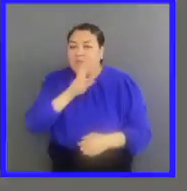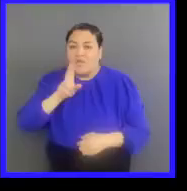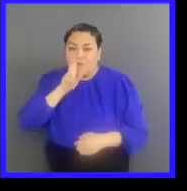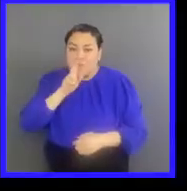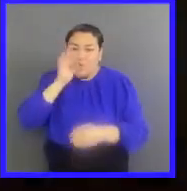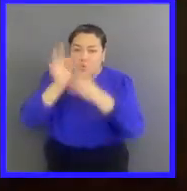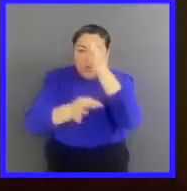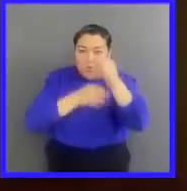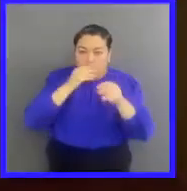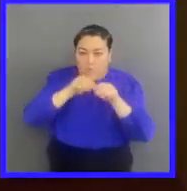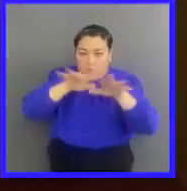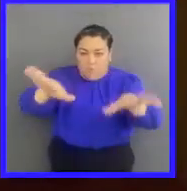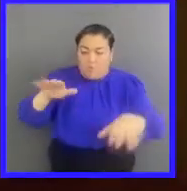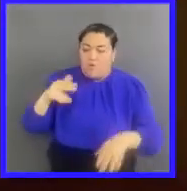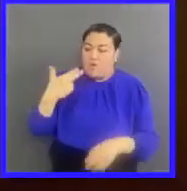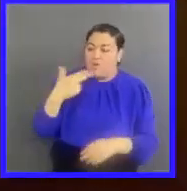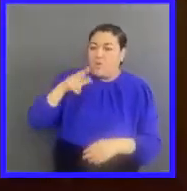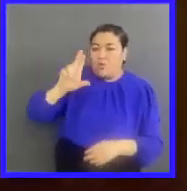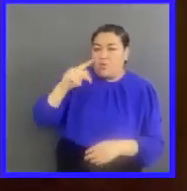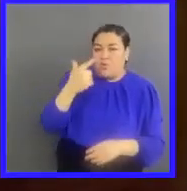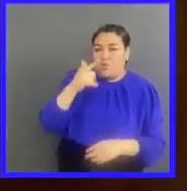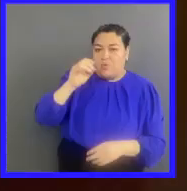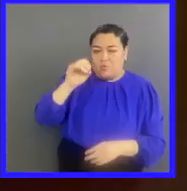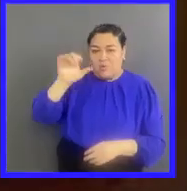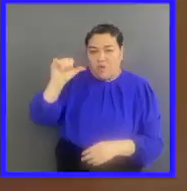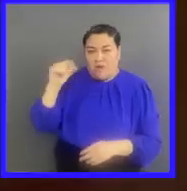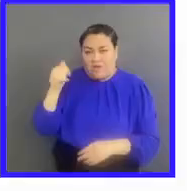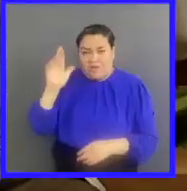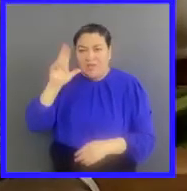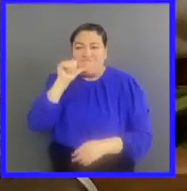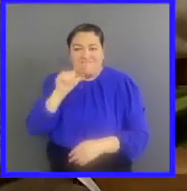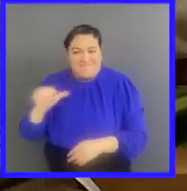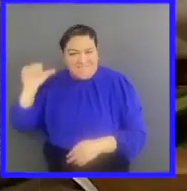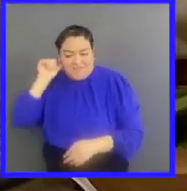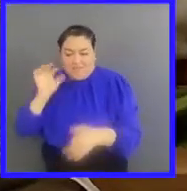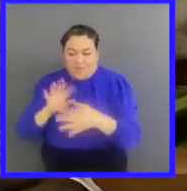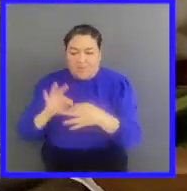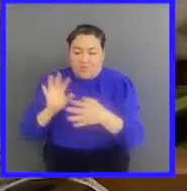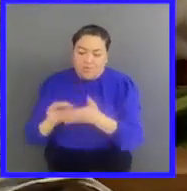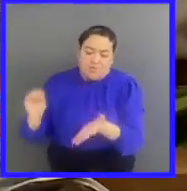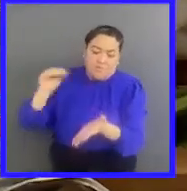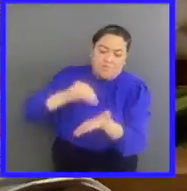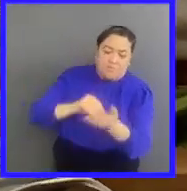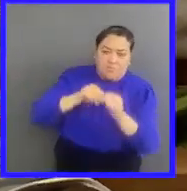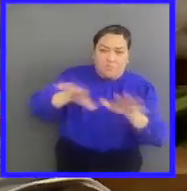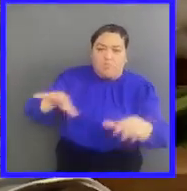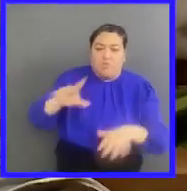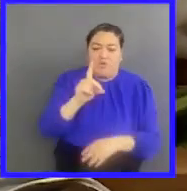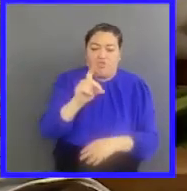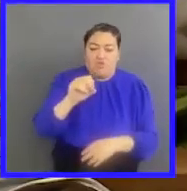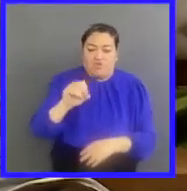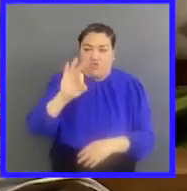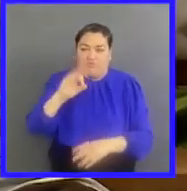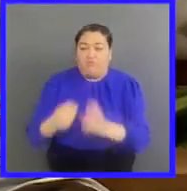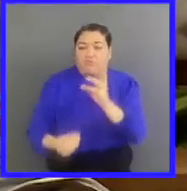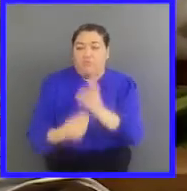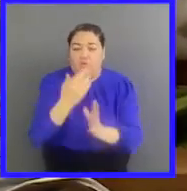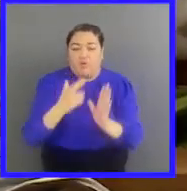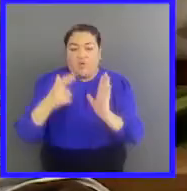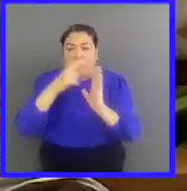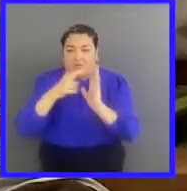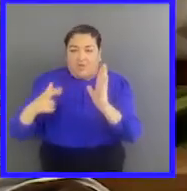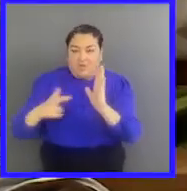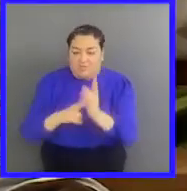Aguilar Ortiz, como ya le comentábamos, se publicó en el Diario Oficial de la Federación el nuevo reglamento orgánico del Poder Judicial de